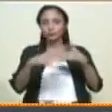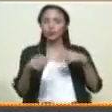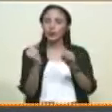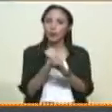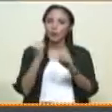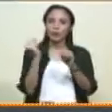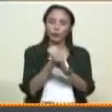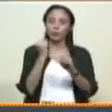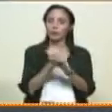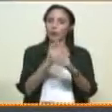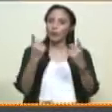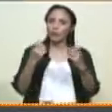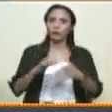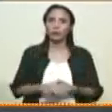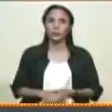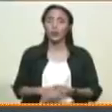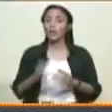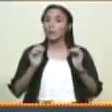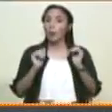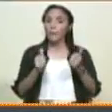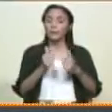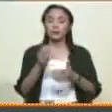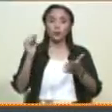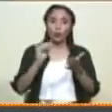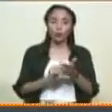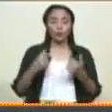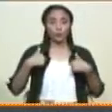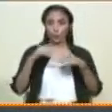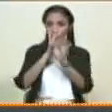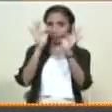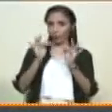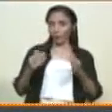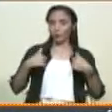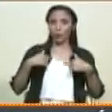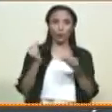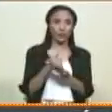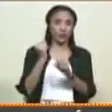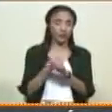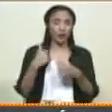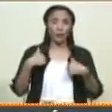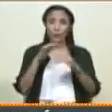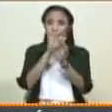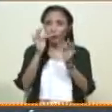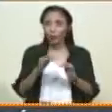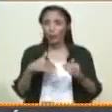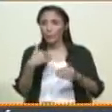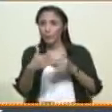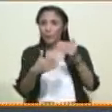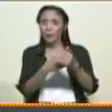Y si vamos a un nuevo comienzo, vamos a un nuevo comienzo. Yo tengo mi estilo. Yo tengo mi estilo